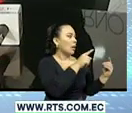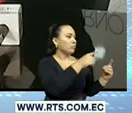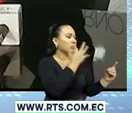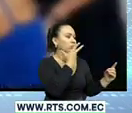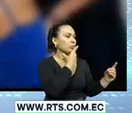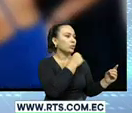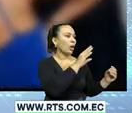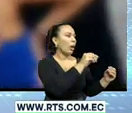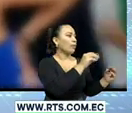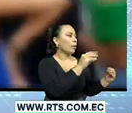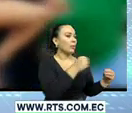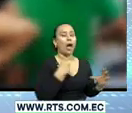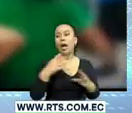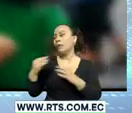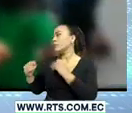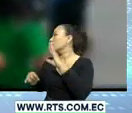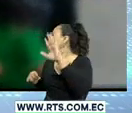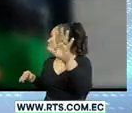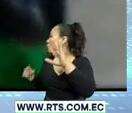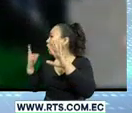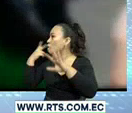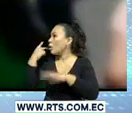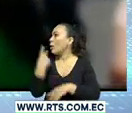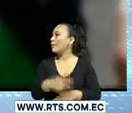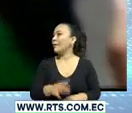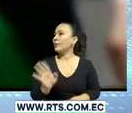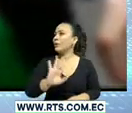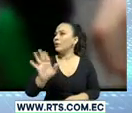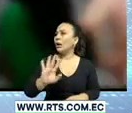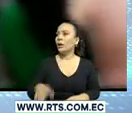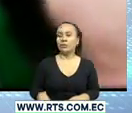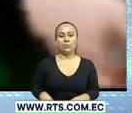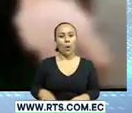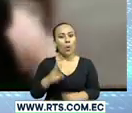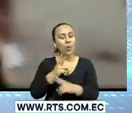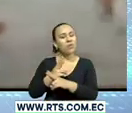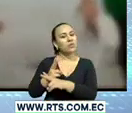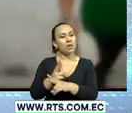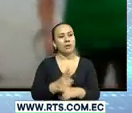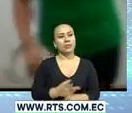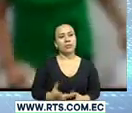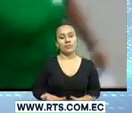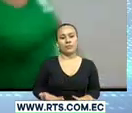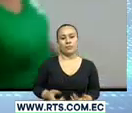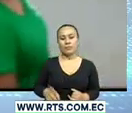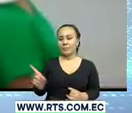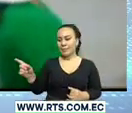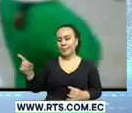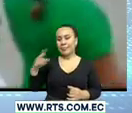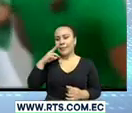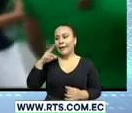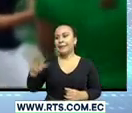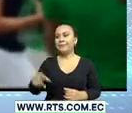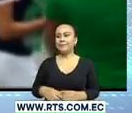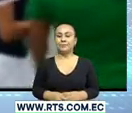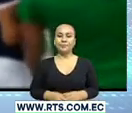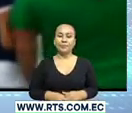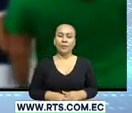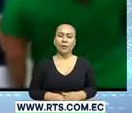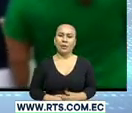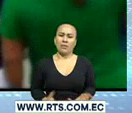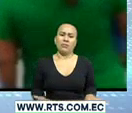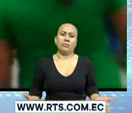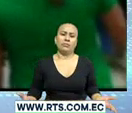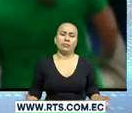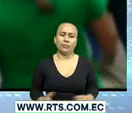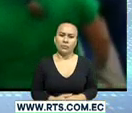este panorama, ¿no? Oiga, que acá los niños con los toros... No, es que espérese un ratito, espérese que está pariendo la burra de acá, entonces quiero ver cómo... ¿Cuántos